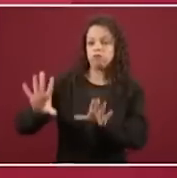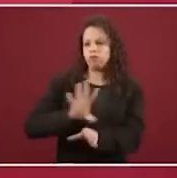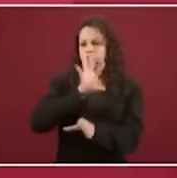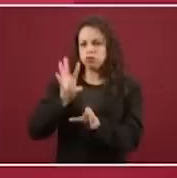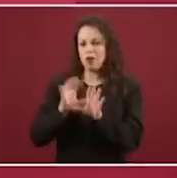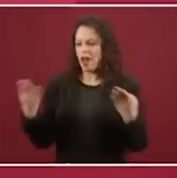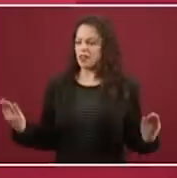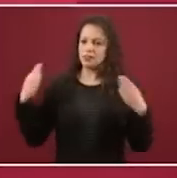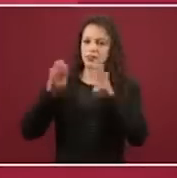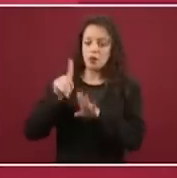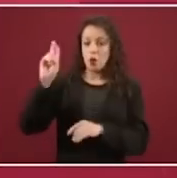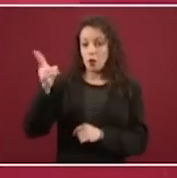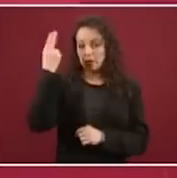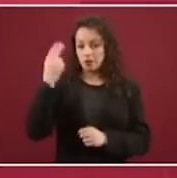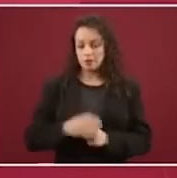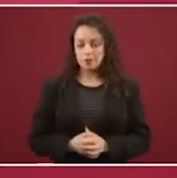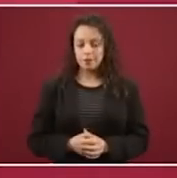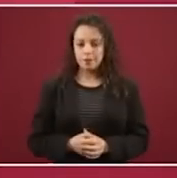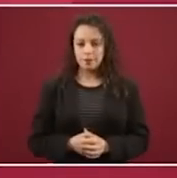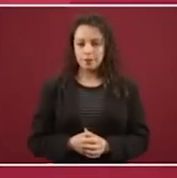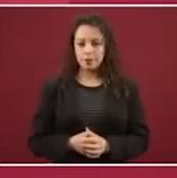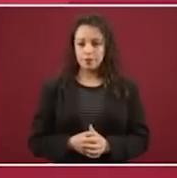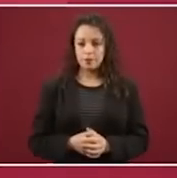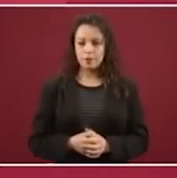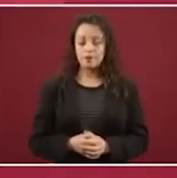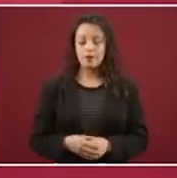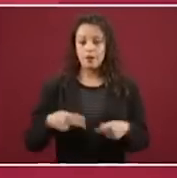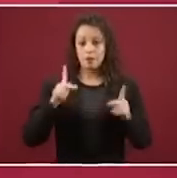y no se sabía quién convocaba.